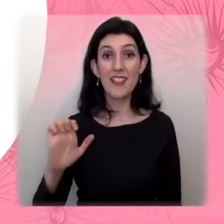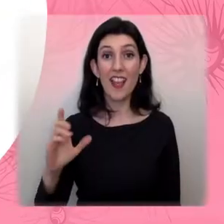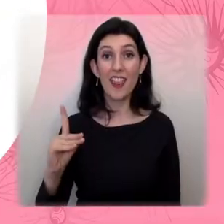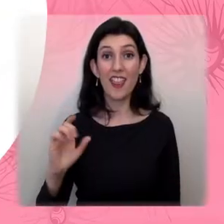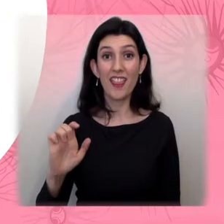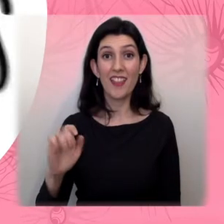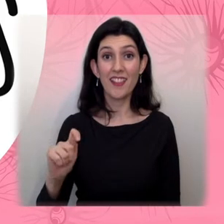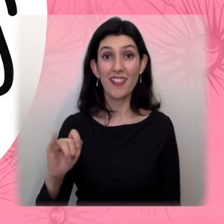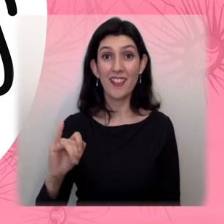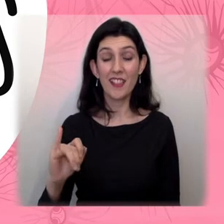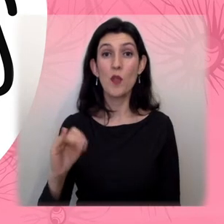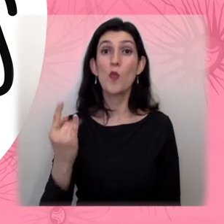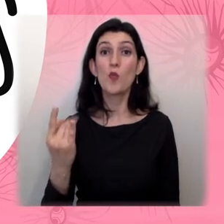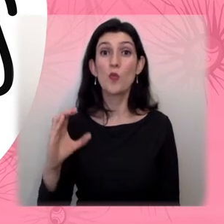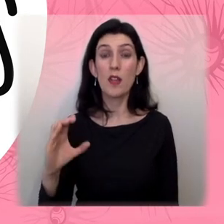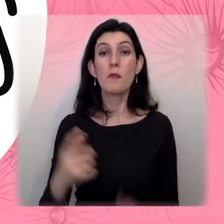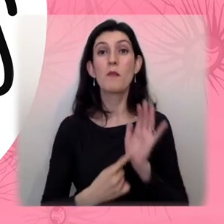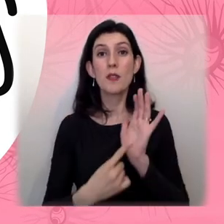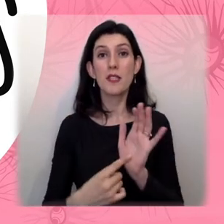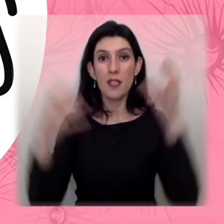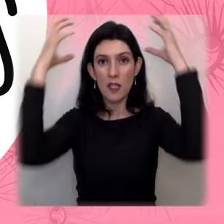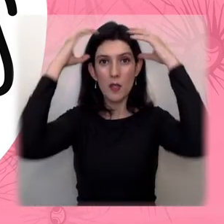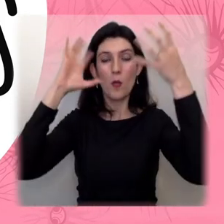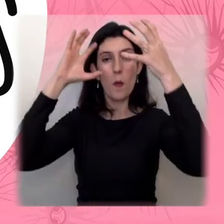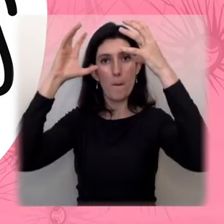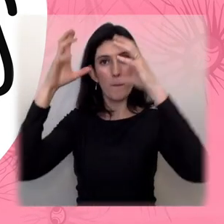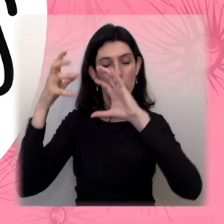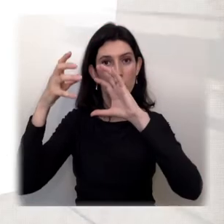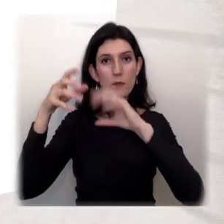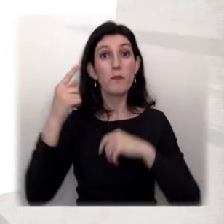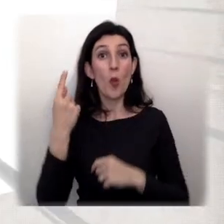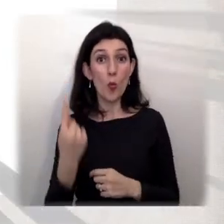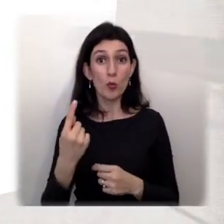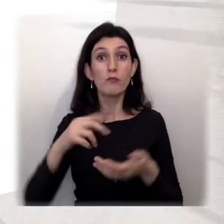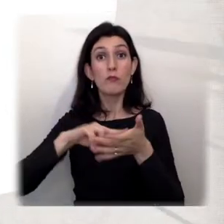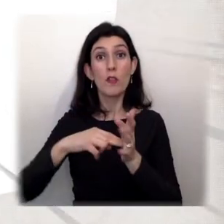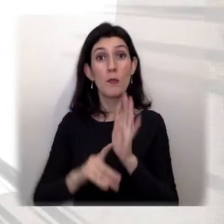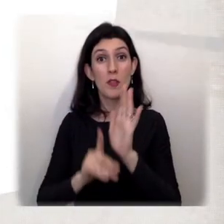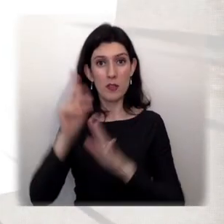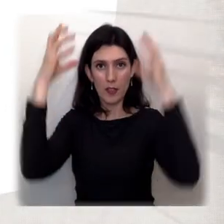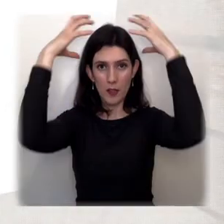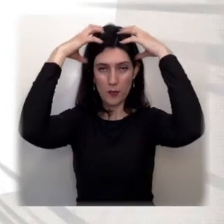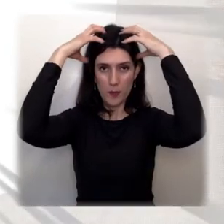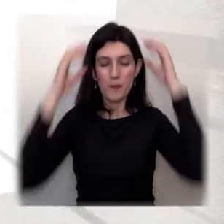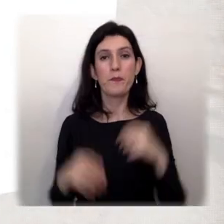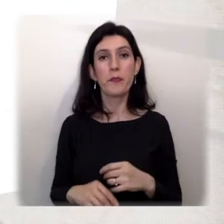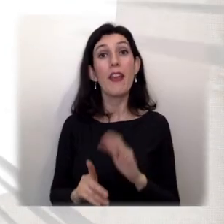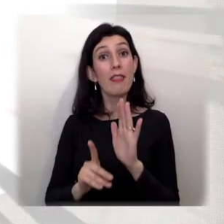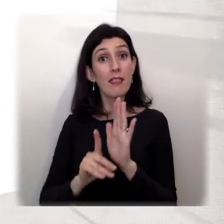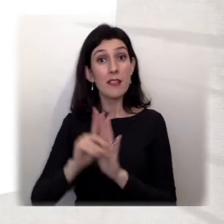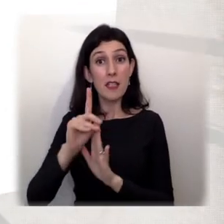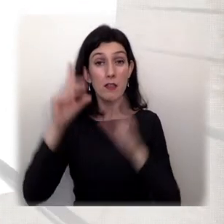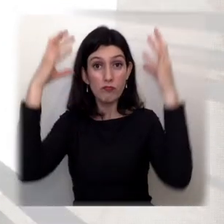CDTUC presenta Neuromundos, capítulo 1, Trastornos del Neurodesarrollo. ¿Sabías que el ambiente influye en el desarrollo cerebral